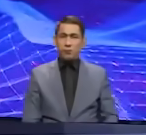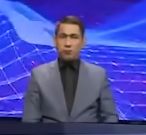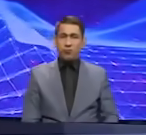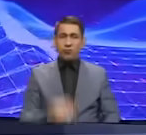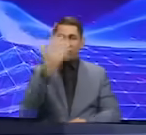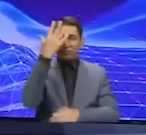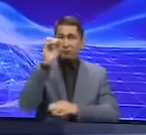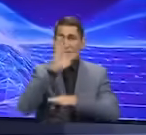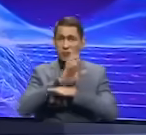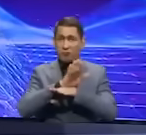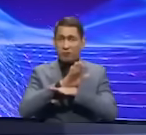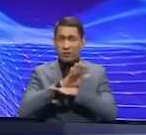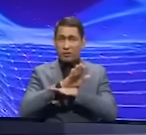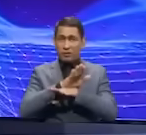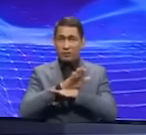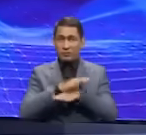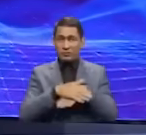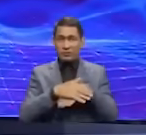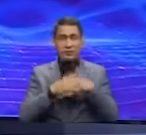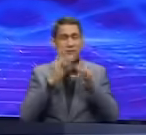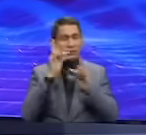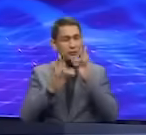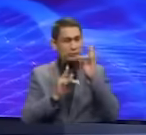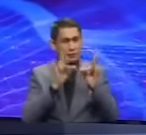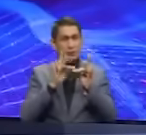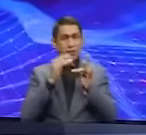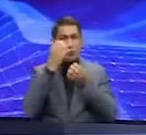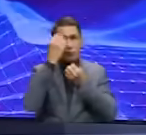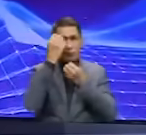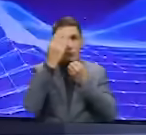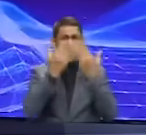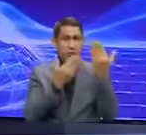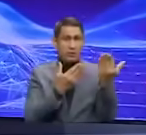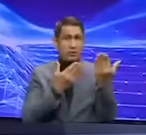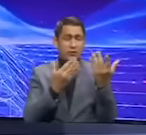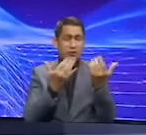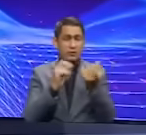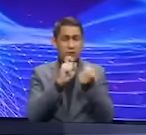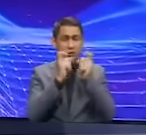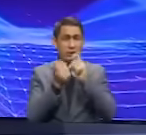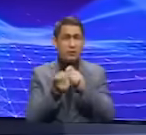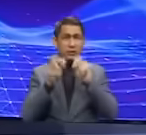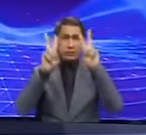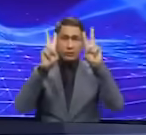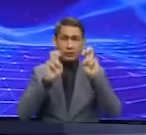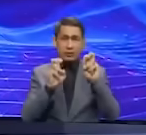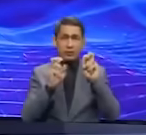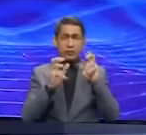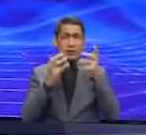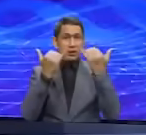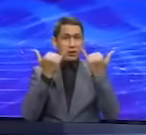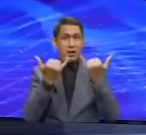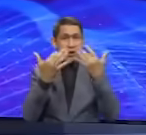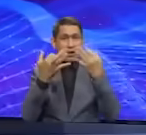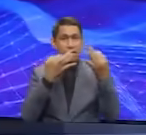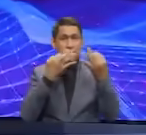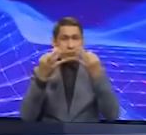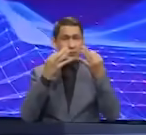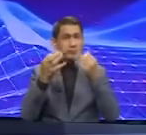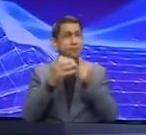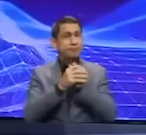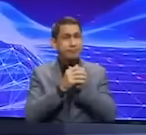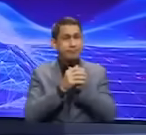Buenas tardes, Isaías. Muy excelente información la que nos acabas de dar. Ahora cambiamos de tema, amigos televidentes, y le contamos que varios